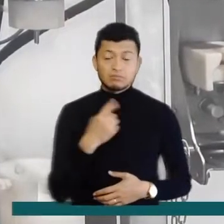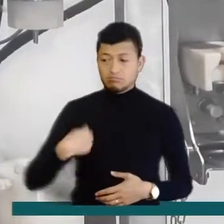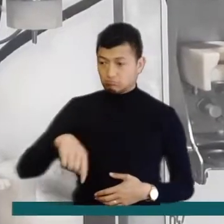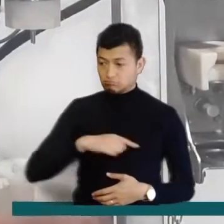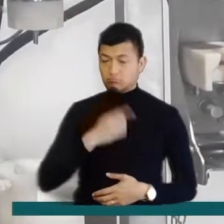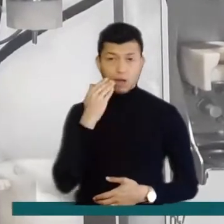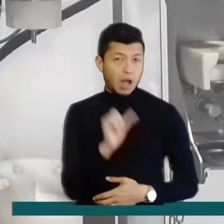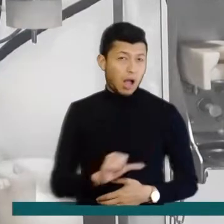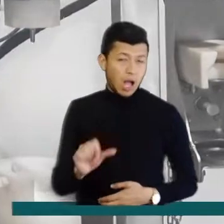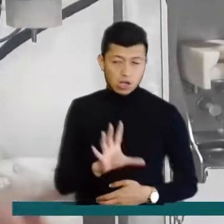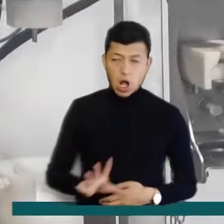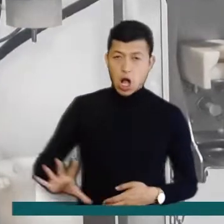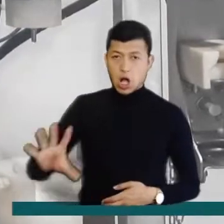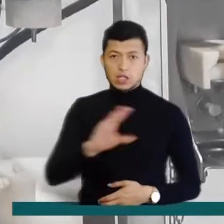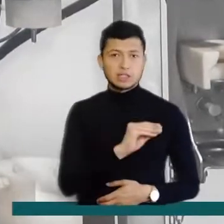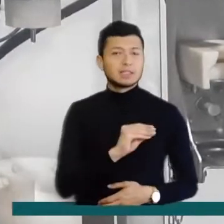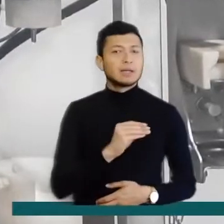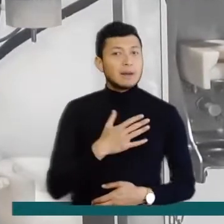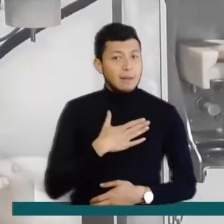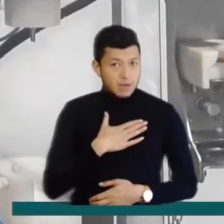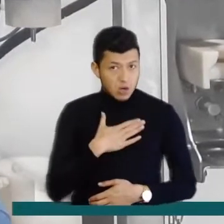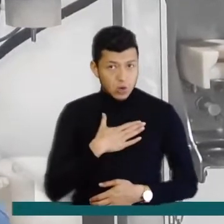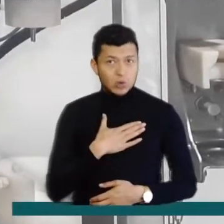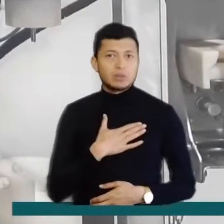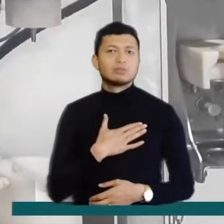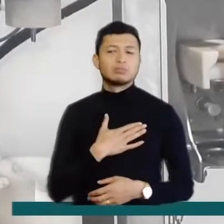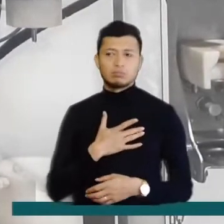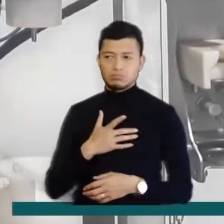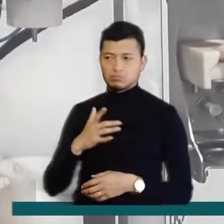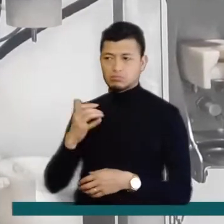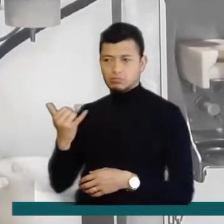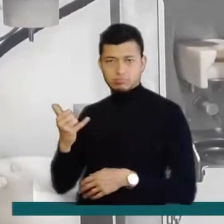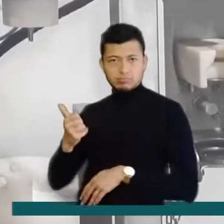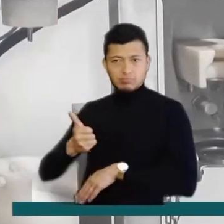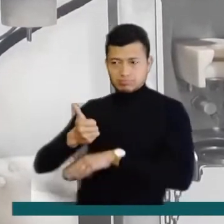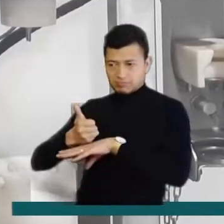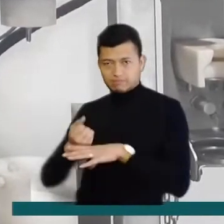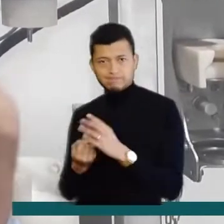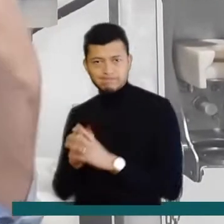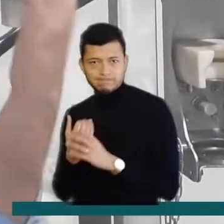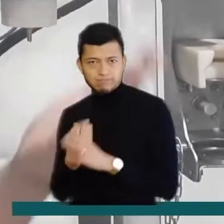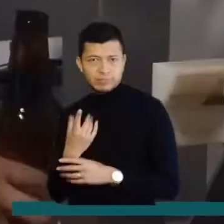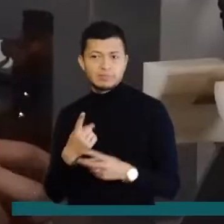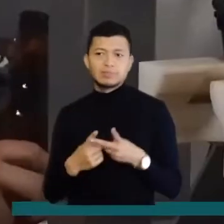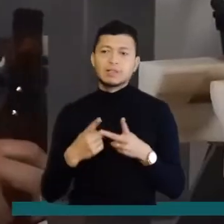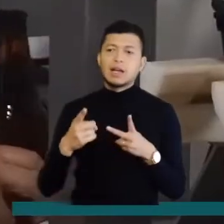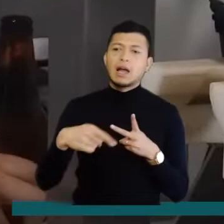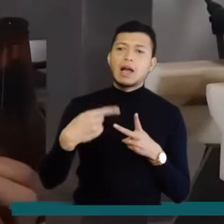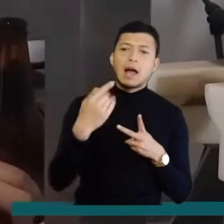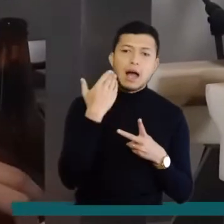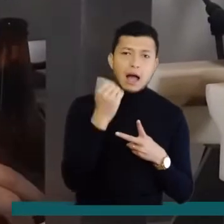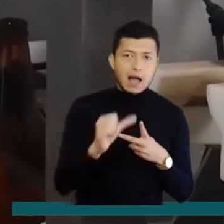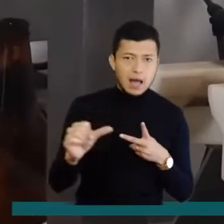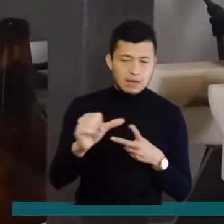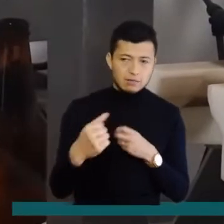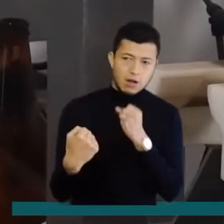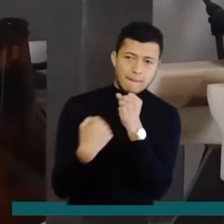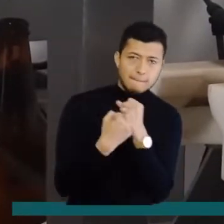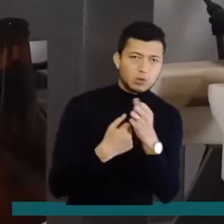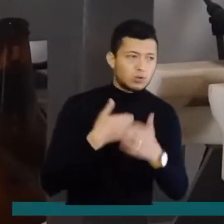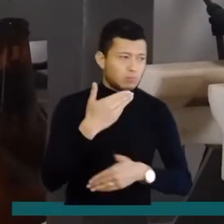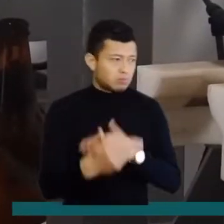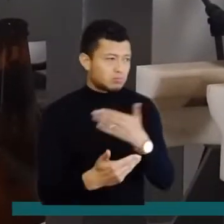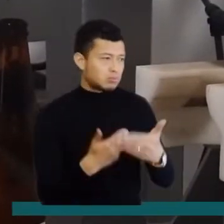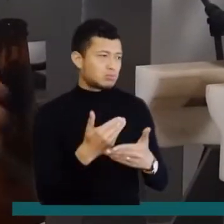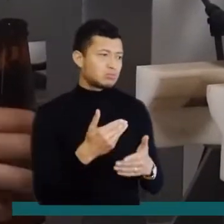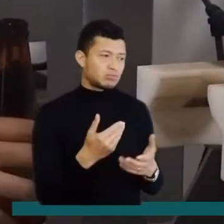netamente todas mujeres. Por mi parte, pues la dirección de la producción, la muchacha que me ayuda también en el proceso